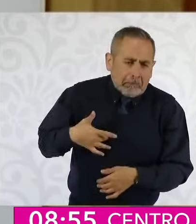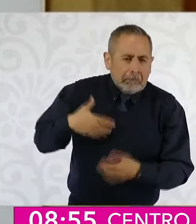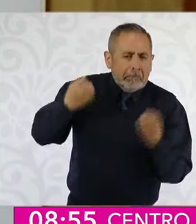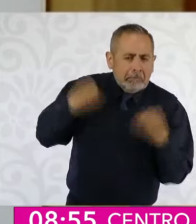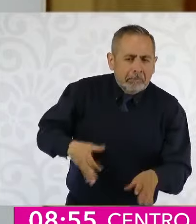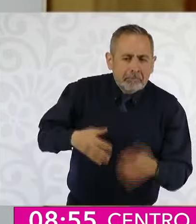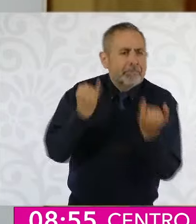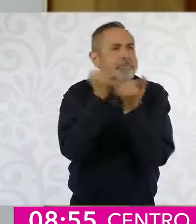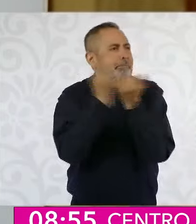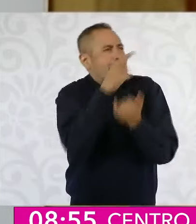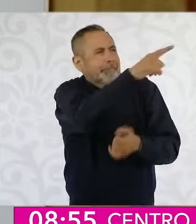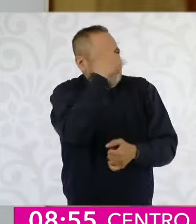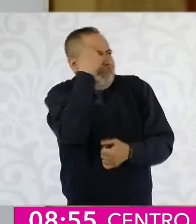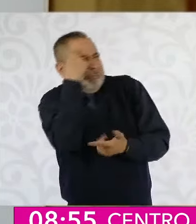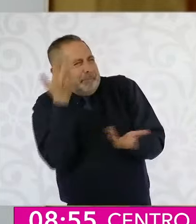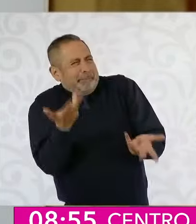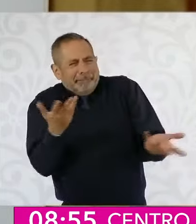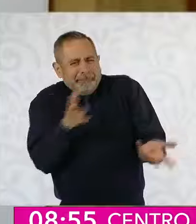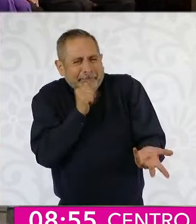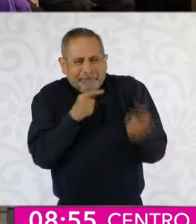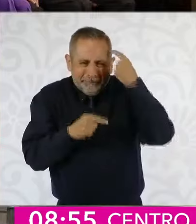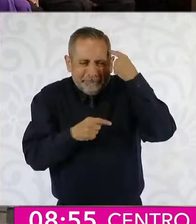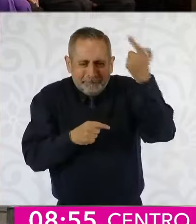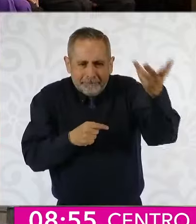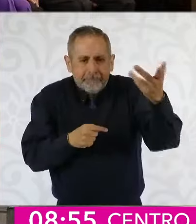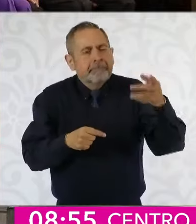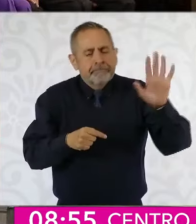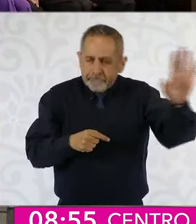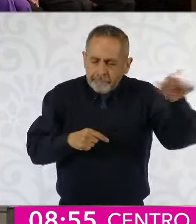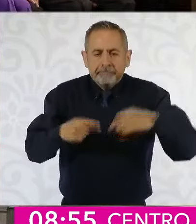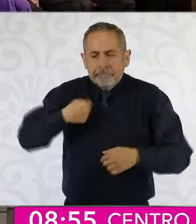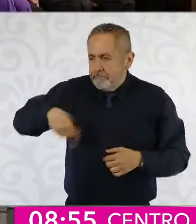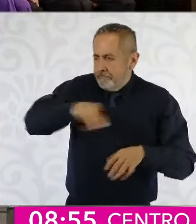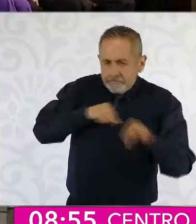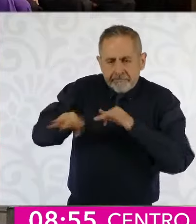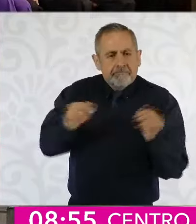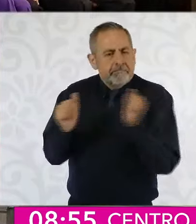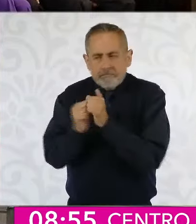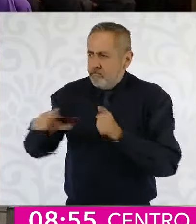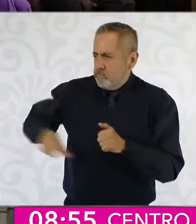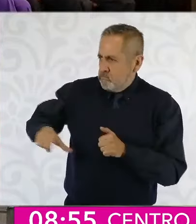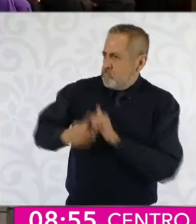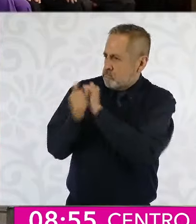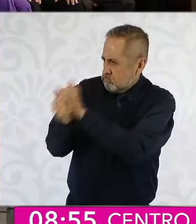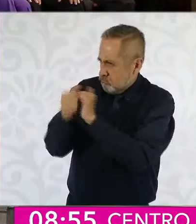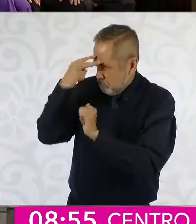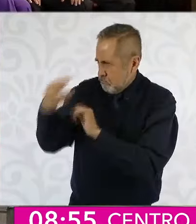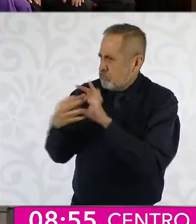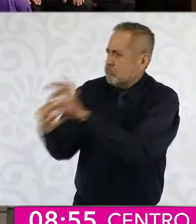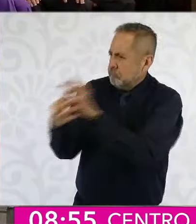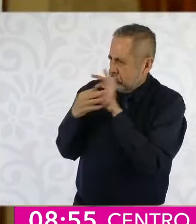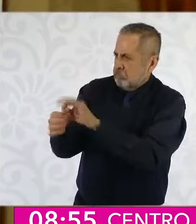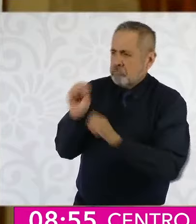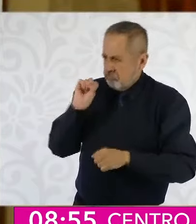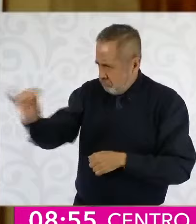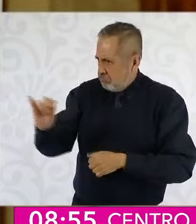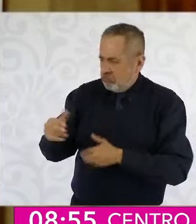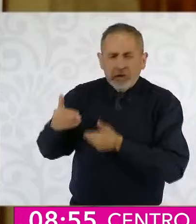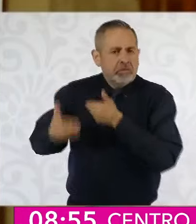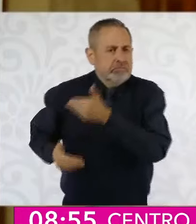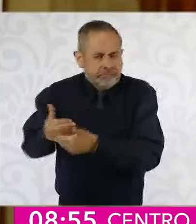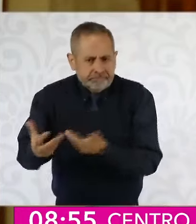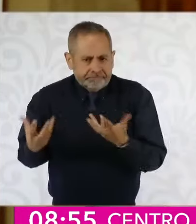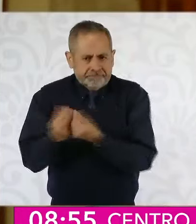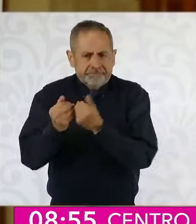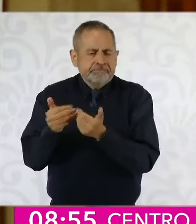sabiduría y nosotros tenemos la capacidad y vamos a trabajar muy de la mano con el gobierno para poder ir adelante y tomar